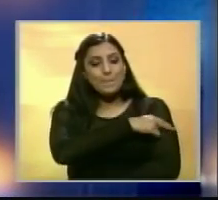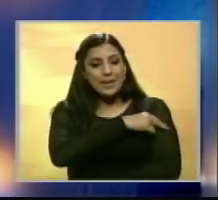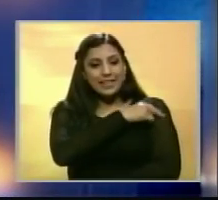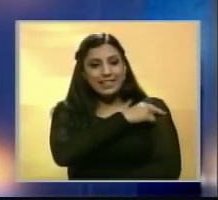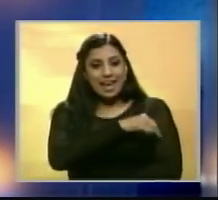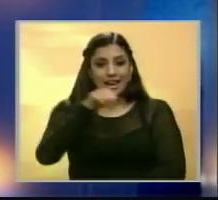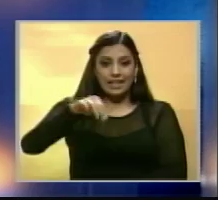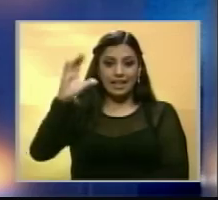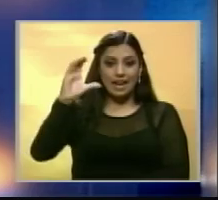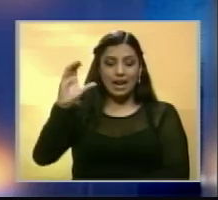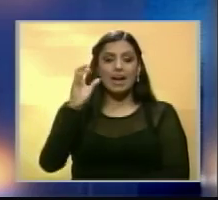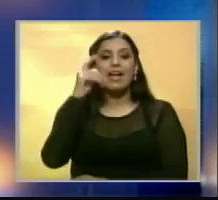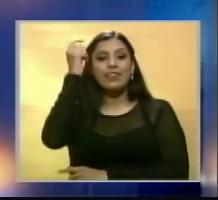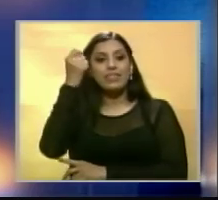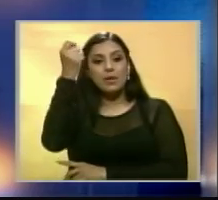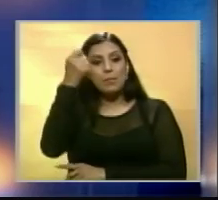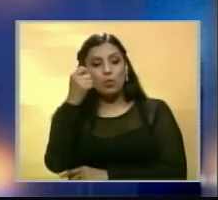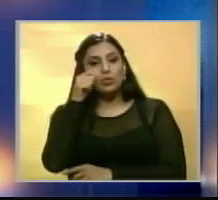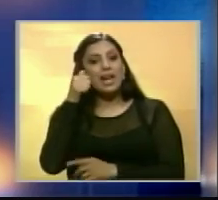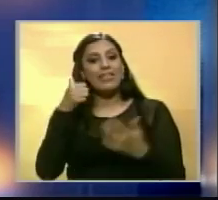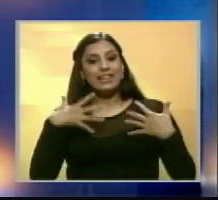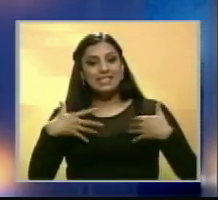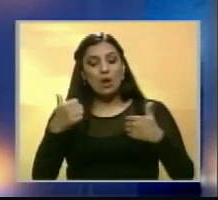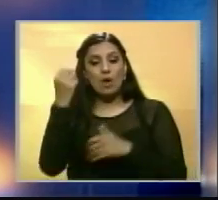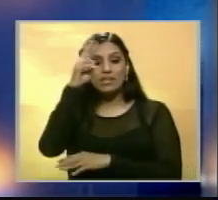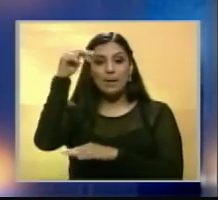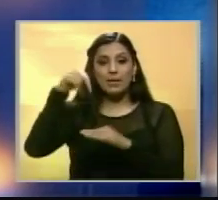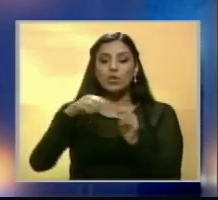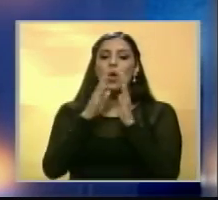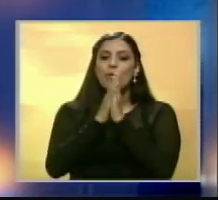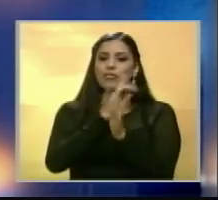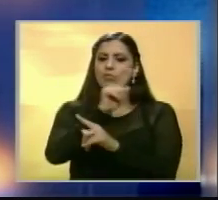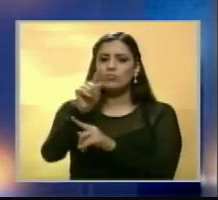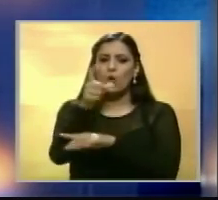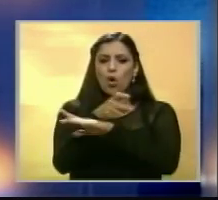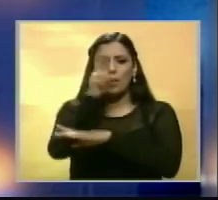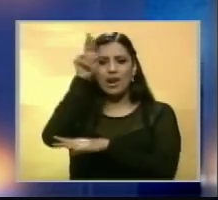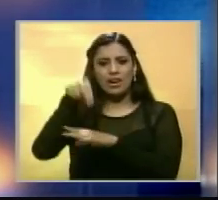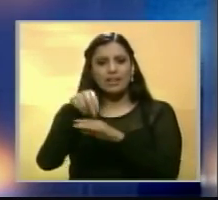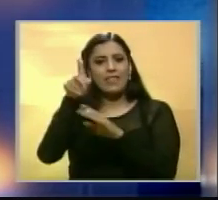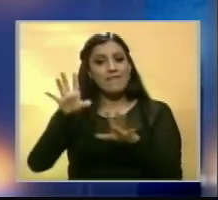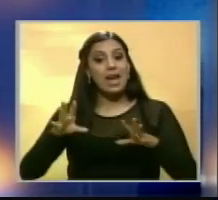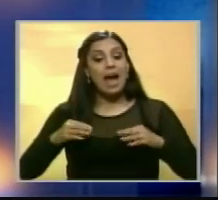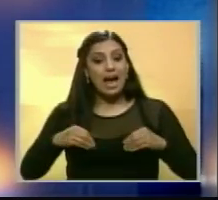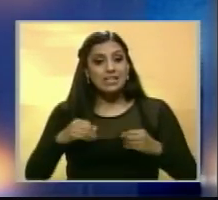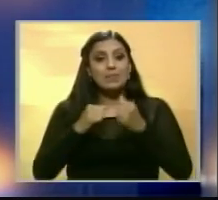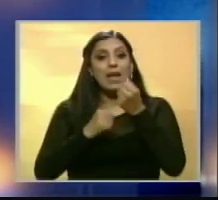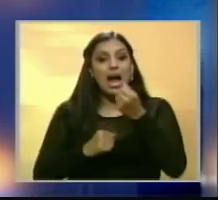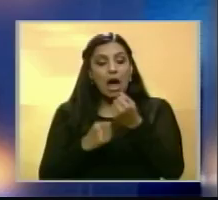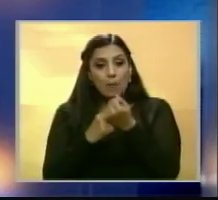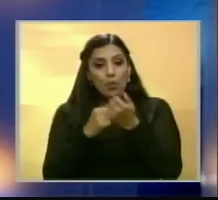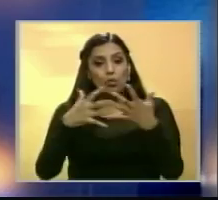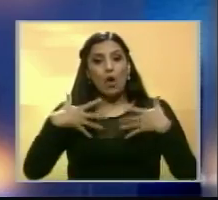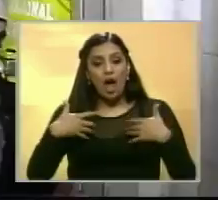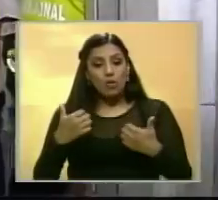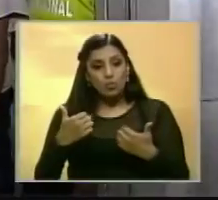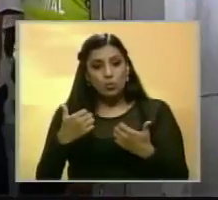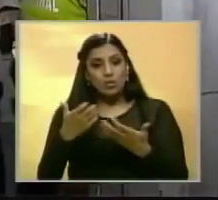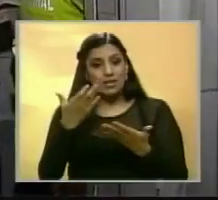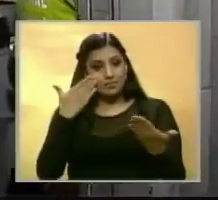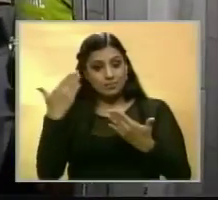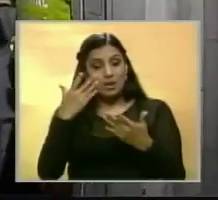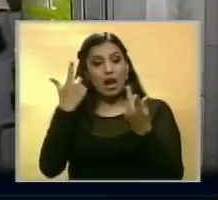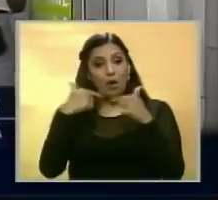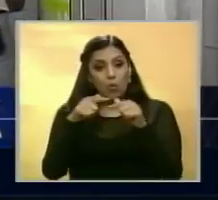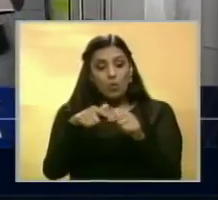de Los Ríos, diputados de la Subcomisión de Salud de la Asamblea Nacional exigieron al Gobierno Nacional aceptar la ayuda humanitaria en salud. Superando